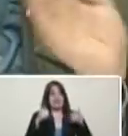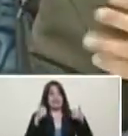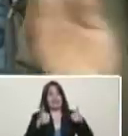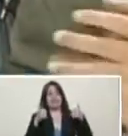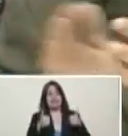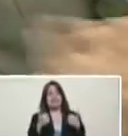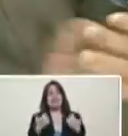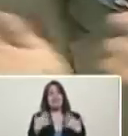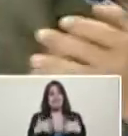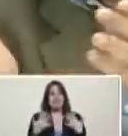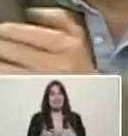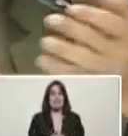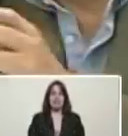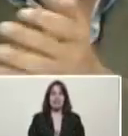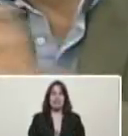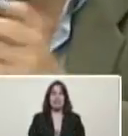más?